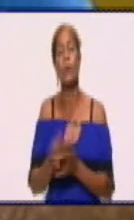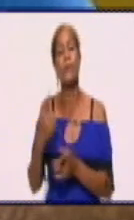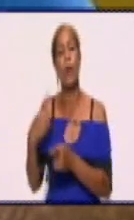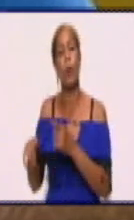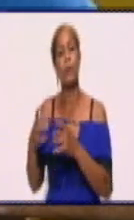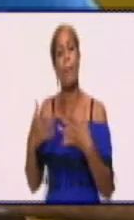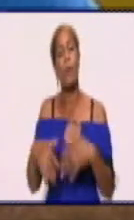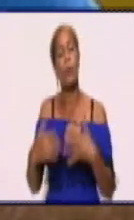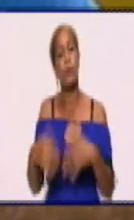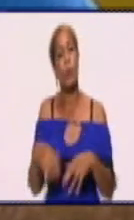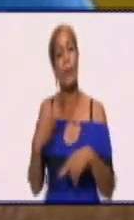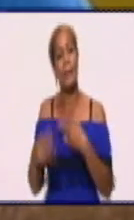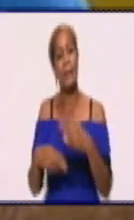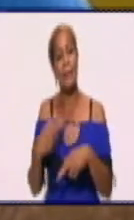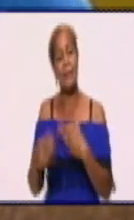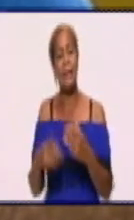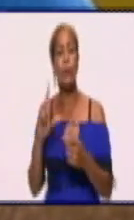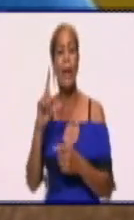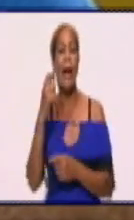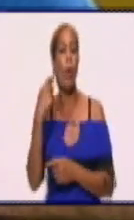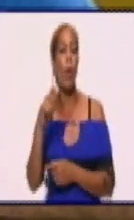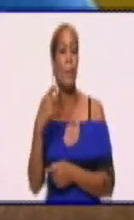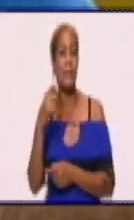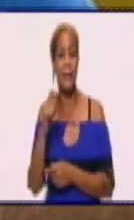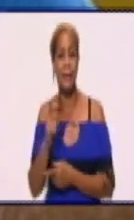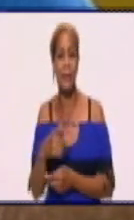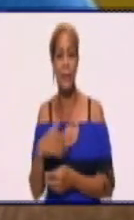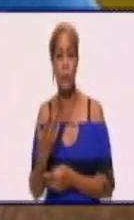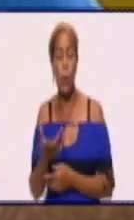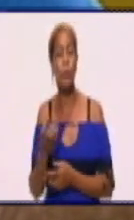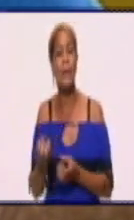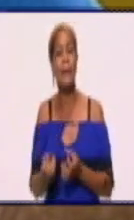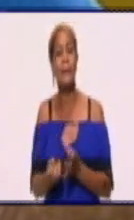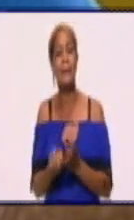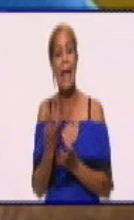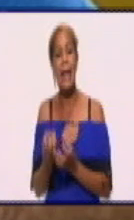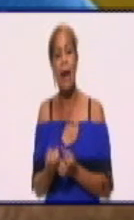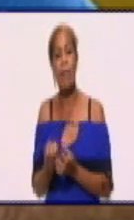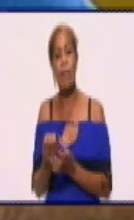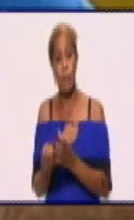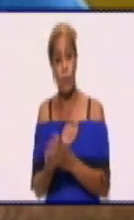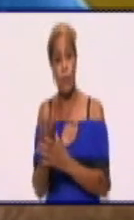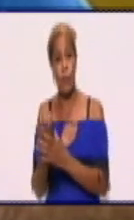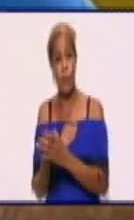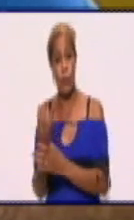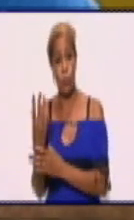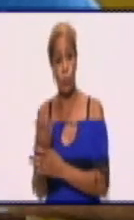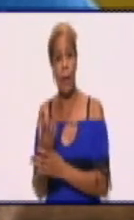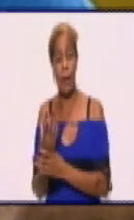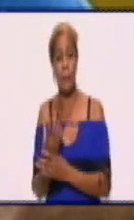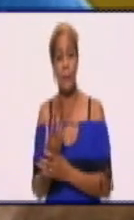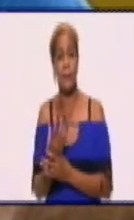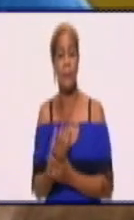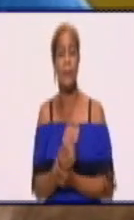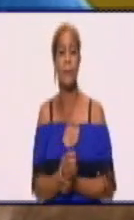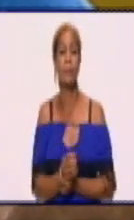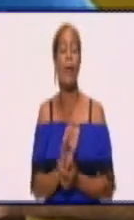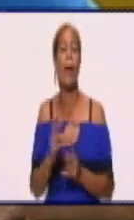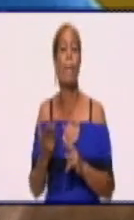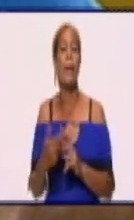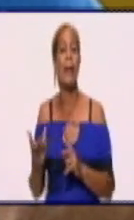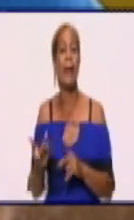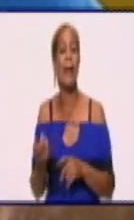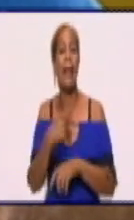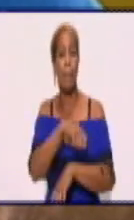estos momentos es la comercialización de las frutas en su estado natural, troceadas para que la población pueda